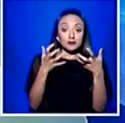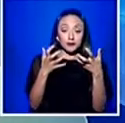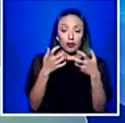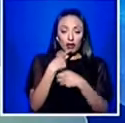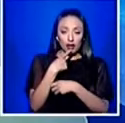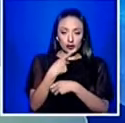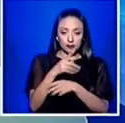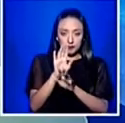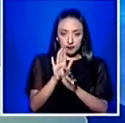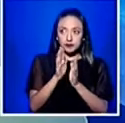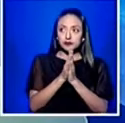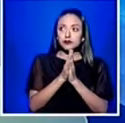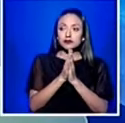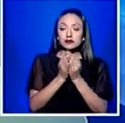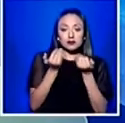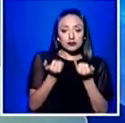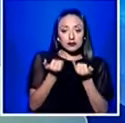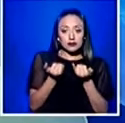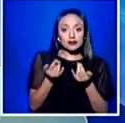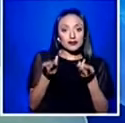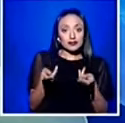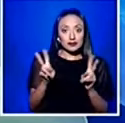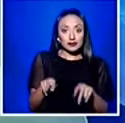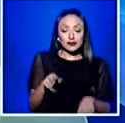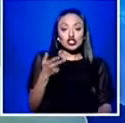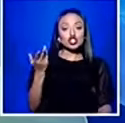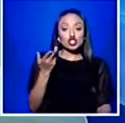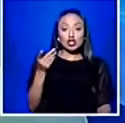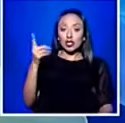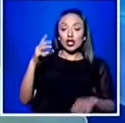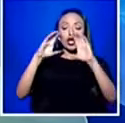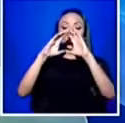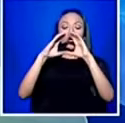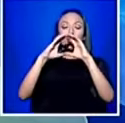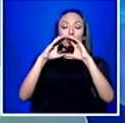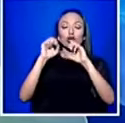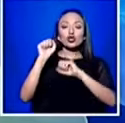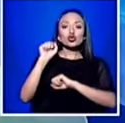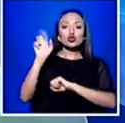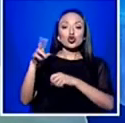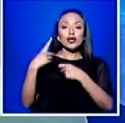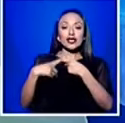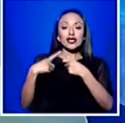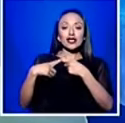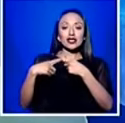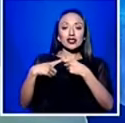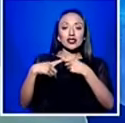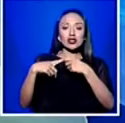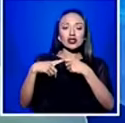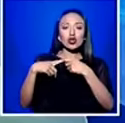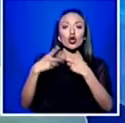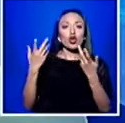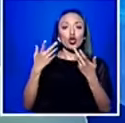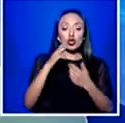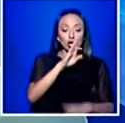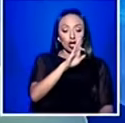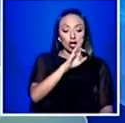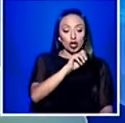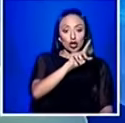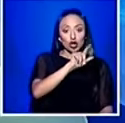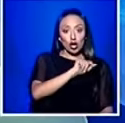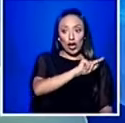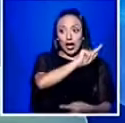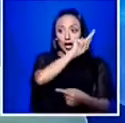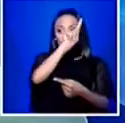a esta hora ya se aplica el contraflujo en la avenida Velasco Ibarra, esto es en el sur de Quito, en el tramo que va desde el Mirador de la Tola hasta